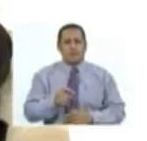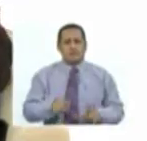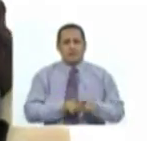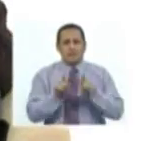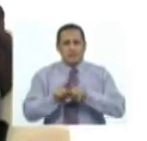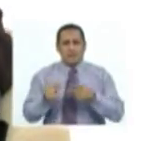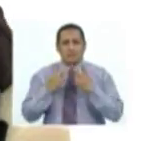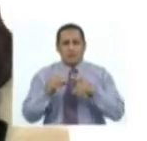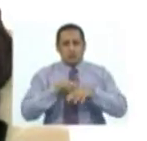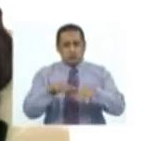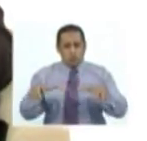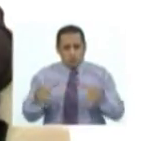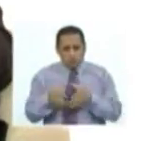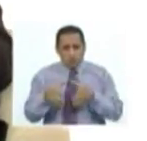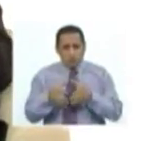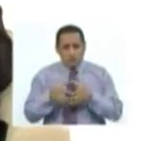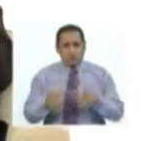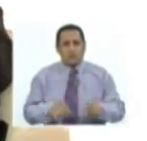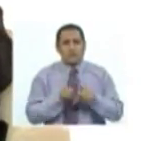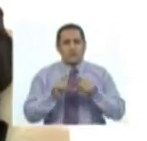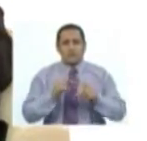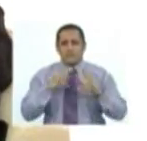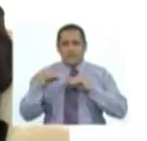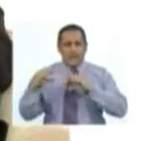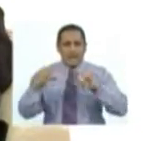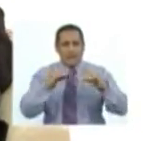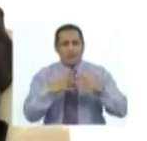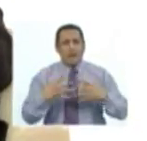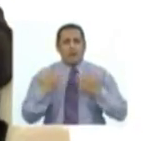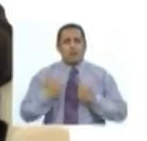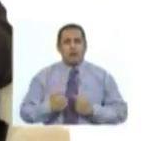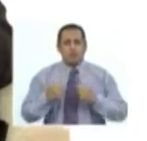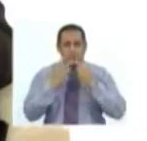que todos estén reunidos, que se escuchen a los abogados